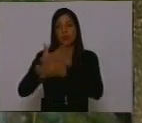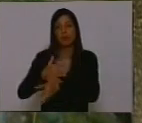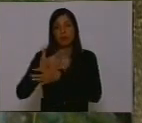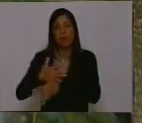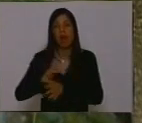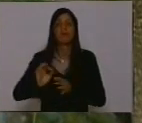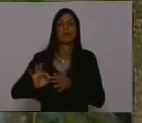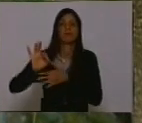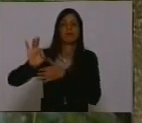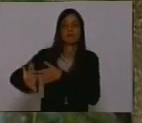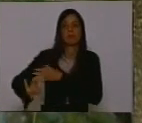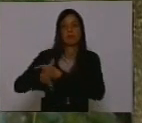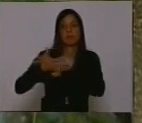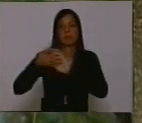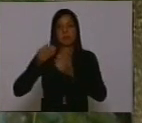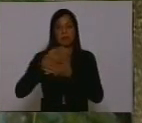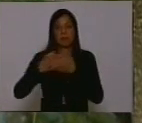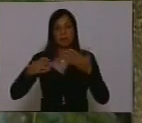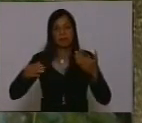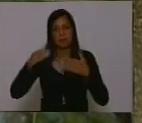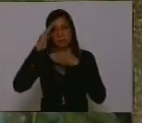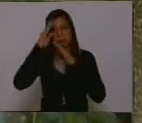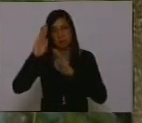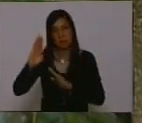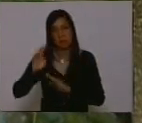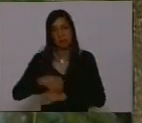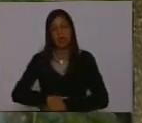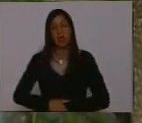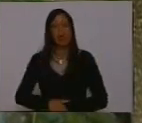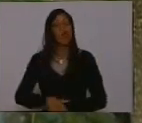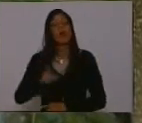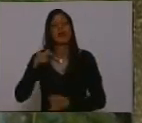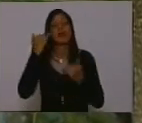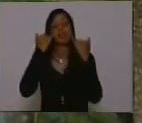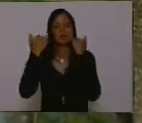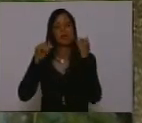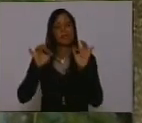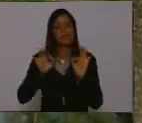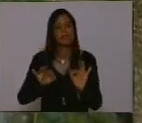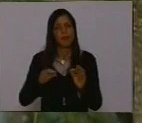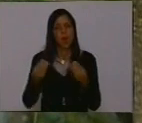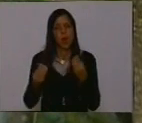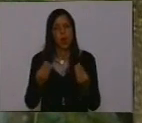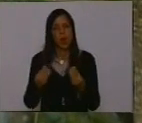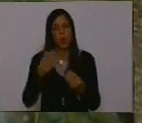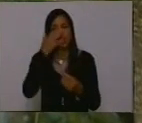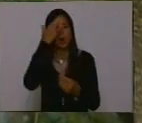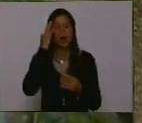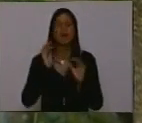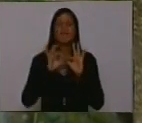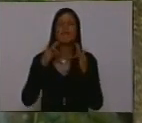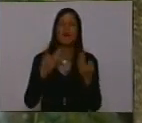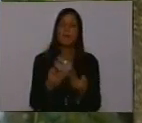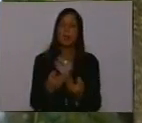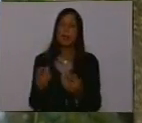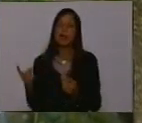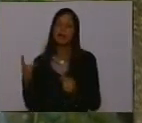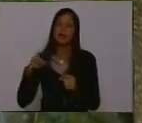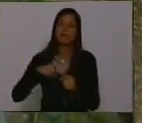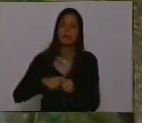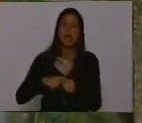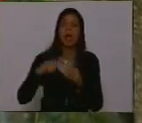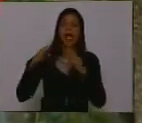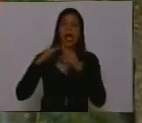reproductiva. Se adoptarán medidas específicas para garantizar el acceso de las familias jóvenes a una